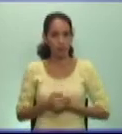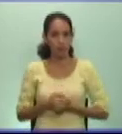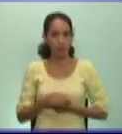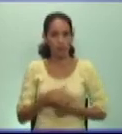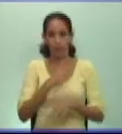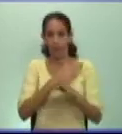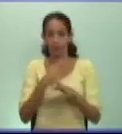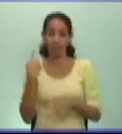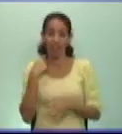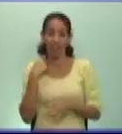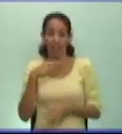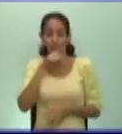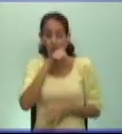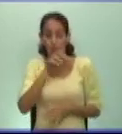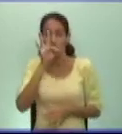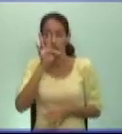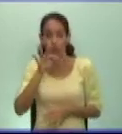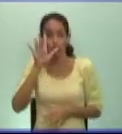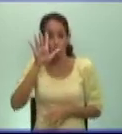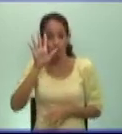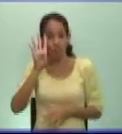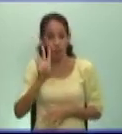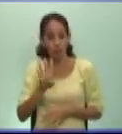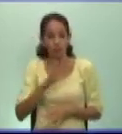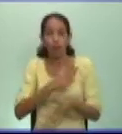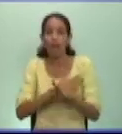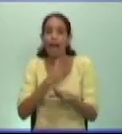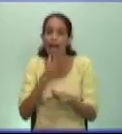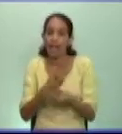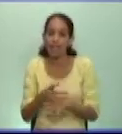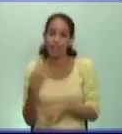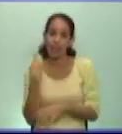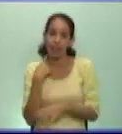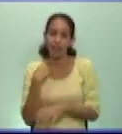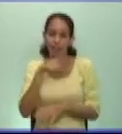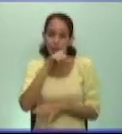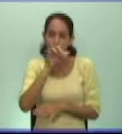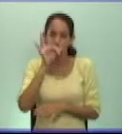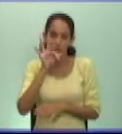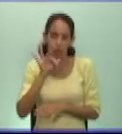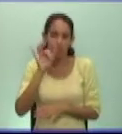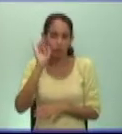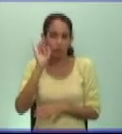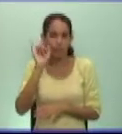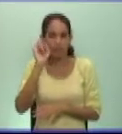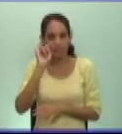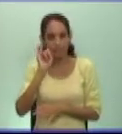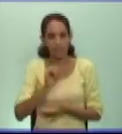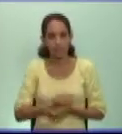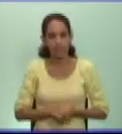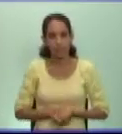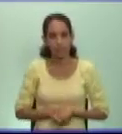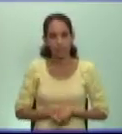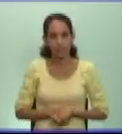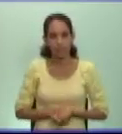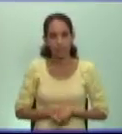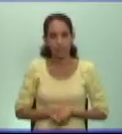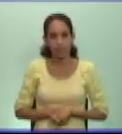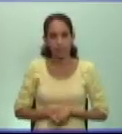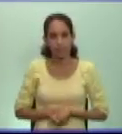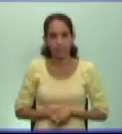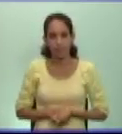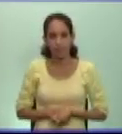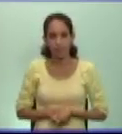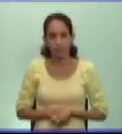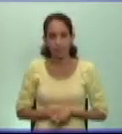1876. Ya después, bueno, a partir de 76, recuerden en México el establecimiento de Porfirio Díaz, la gran dictadura de Díaz, y todo esto, bueno,